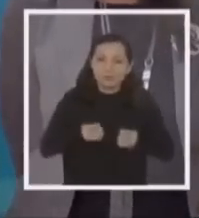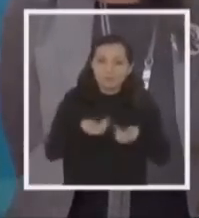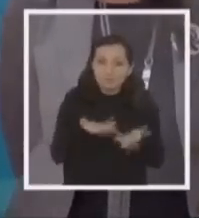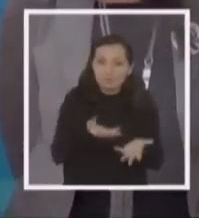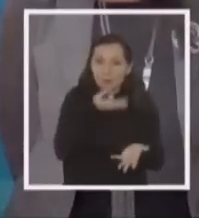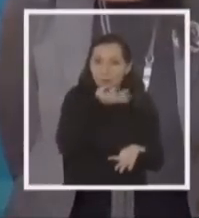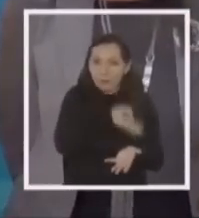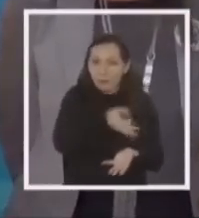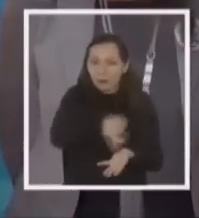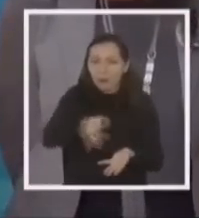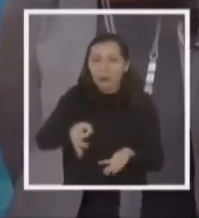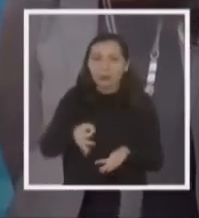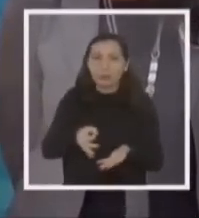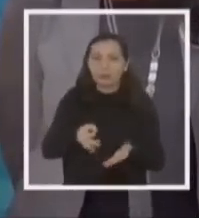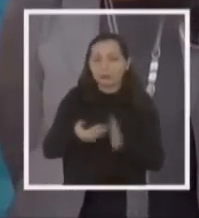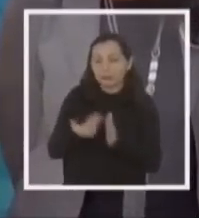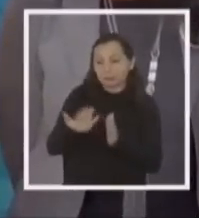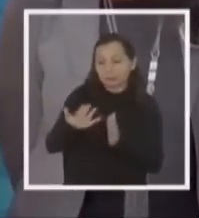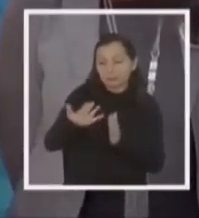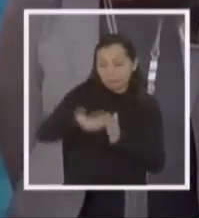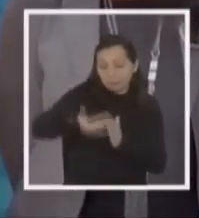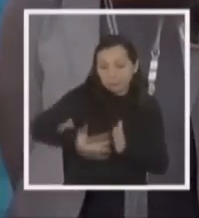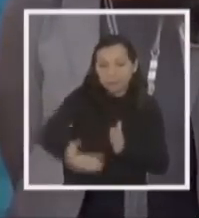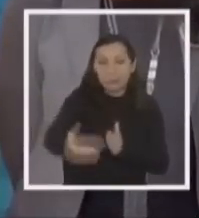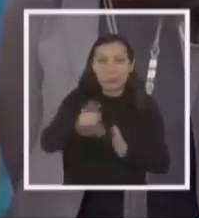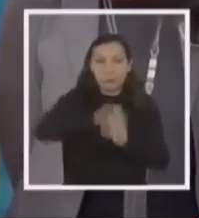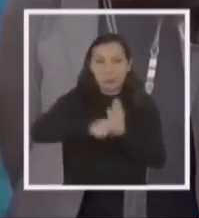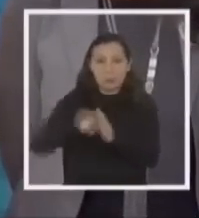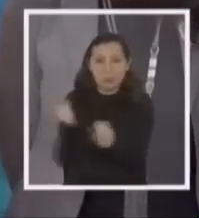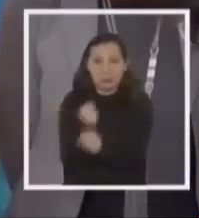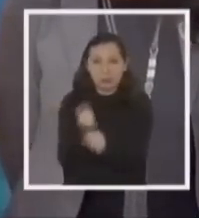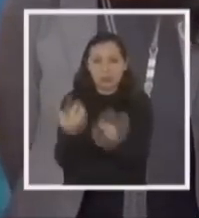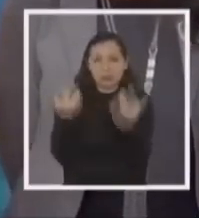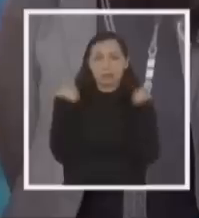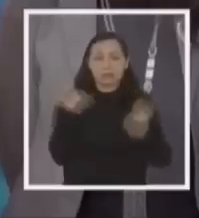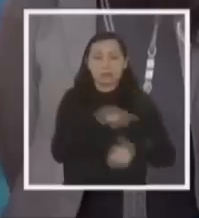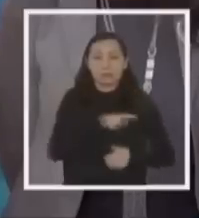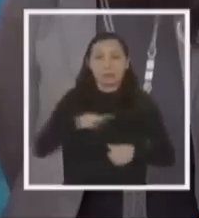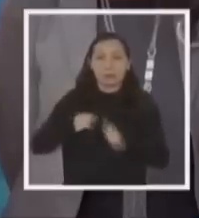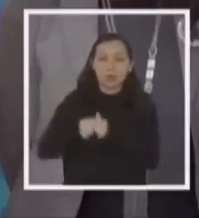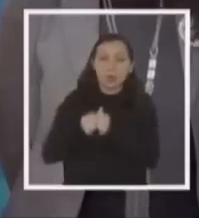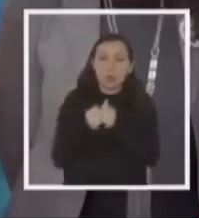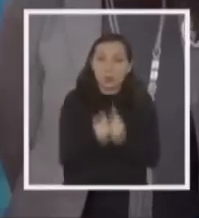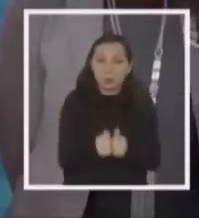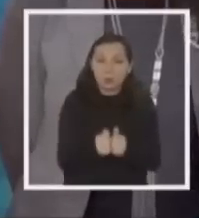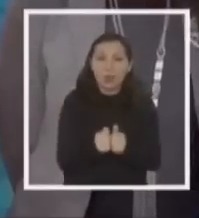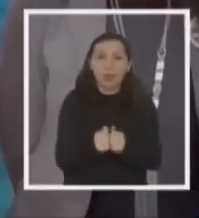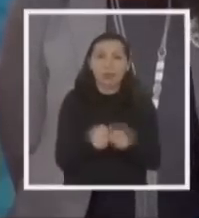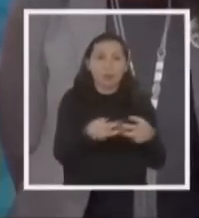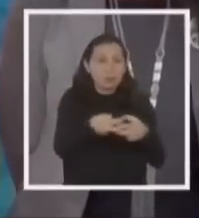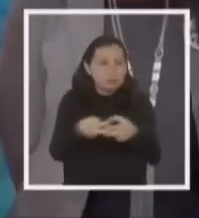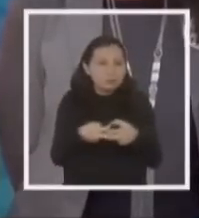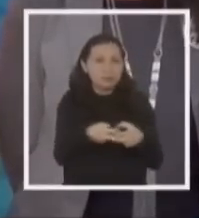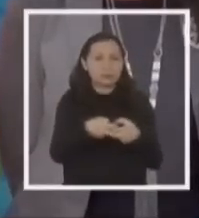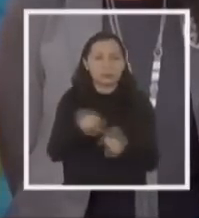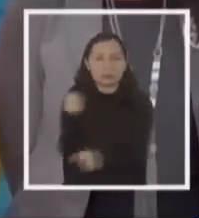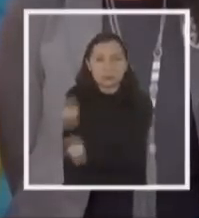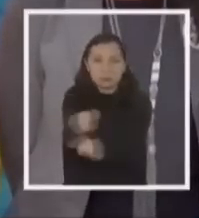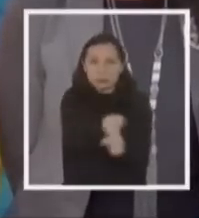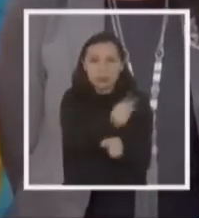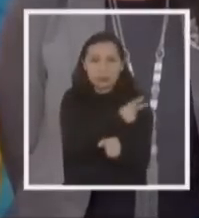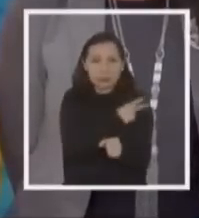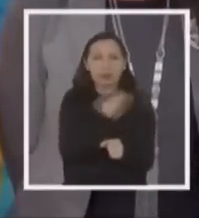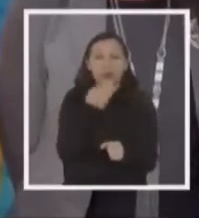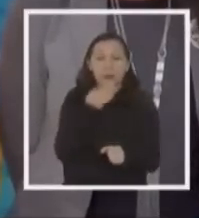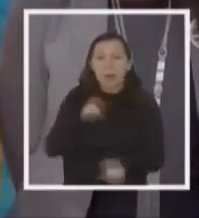transmitir también que durante estos meses vamos a estar trabajando acá desde el Ministerio para ir acompañando tanto a los sindicatos, a los empleadores, como